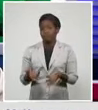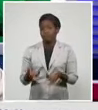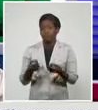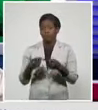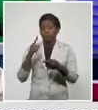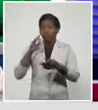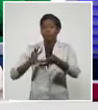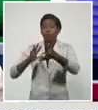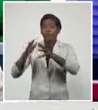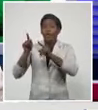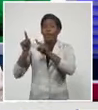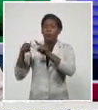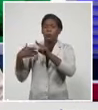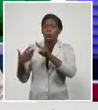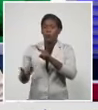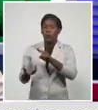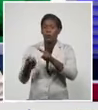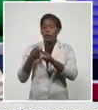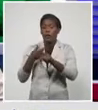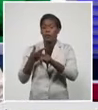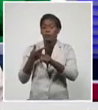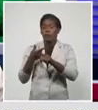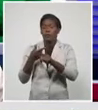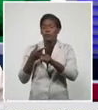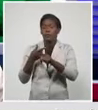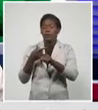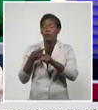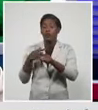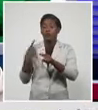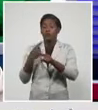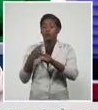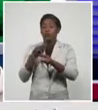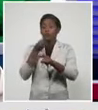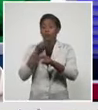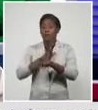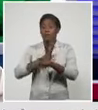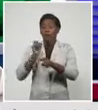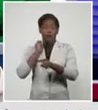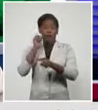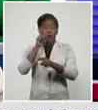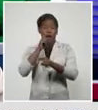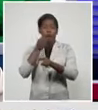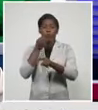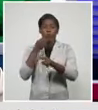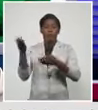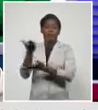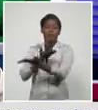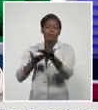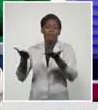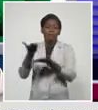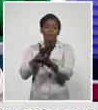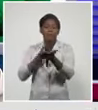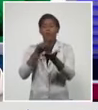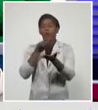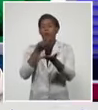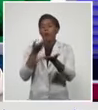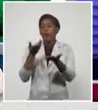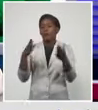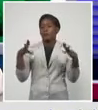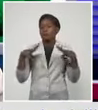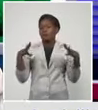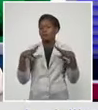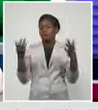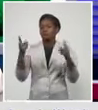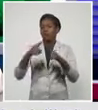permitir que las relaciones sean mejores, que se puedan intercambiar, que todo eso está parado prácticamente en el